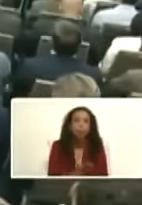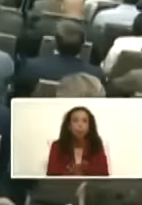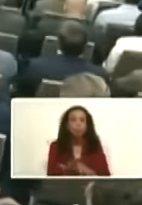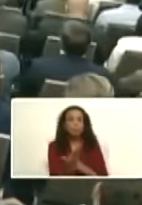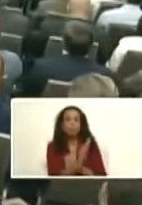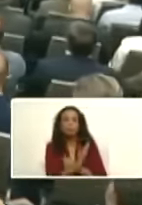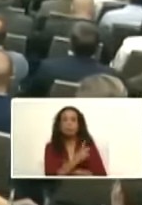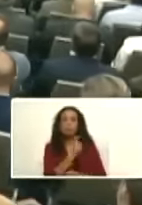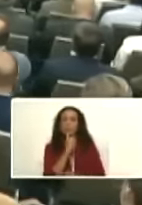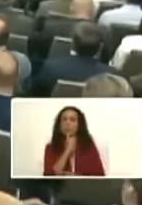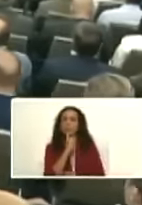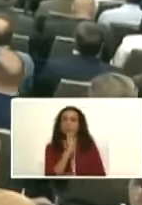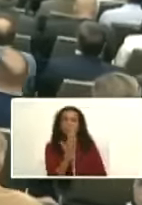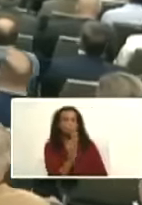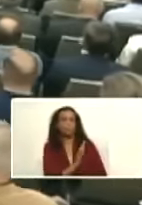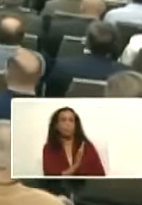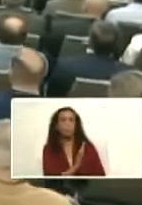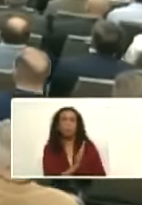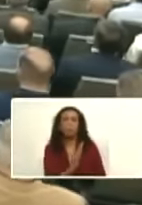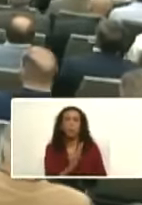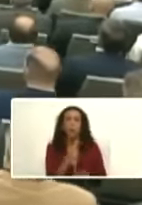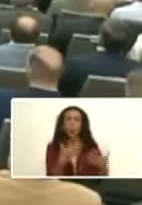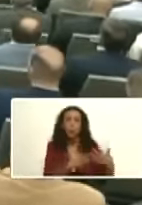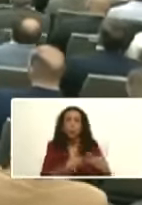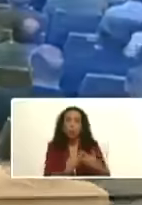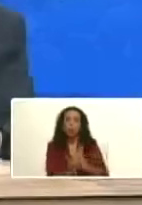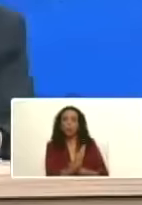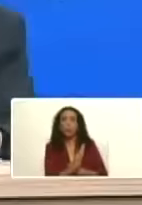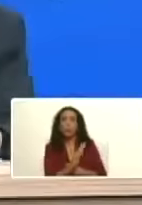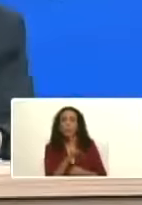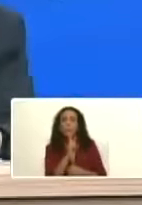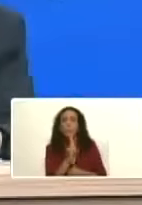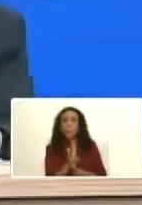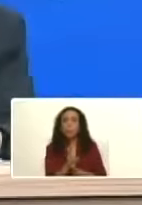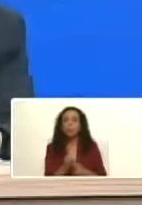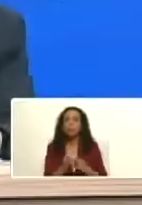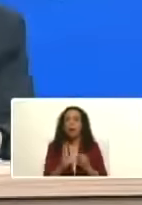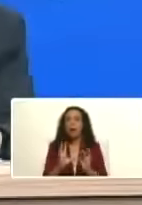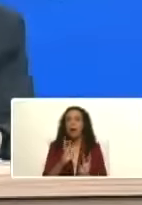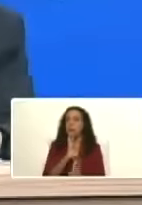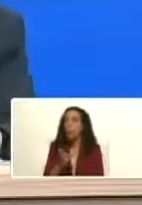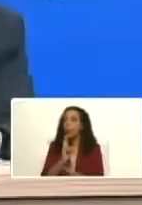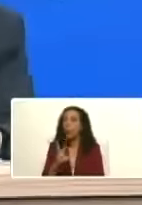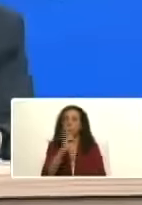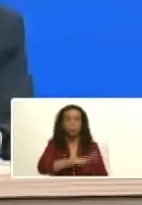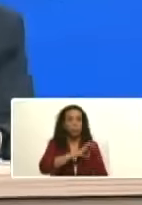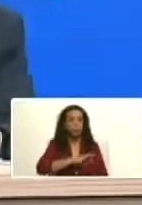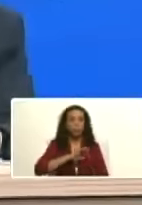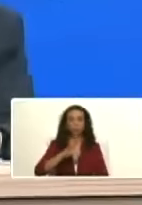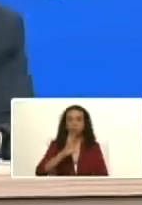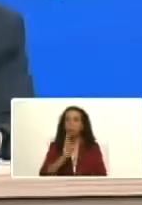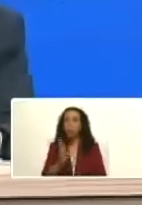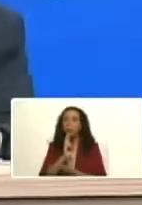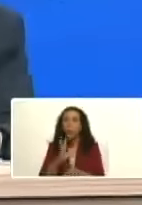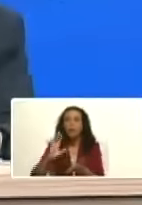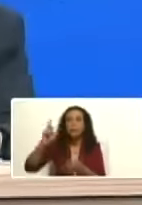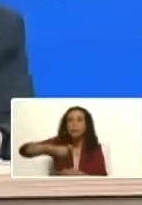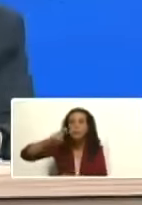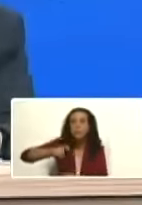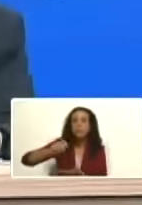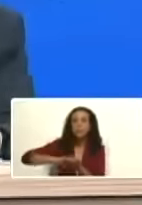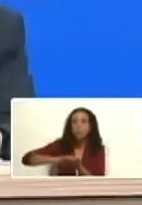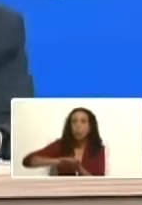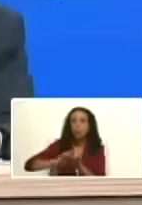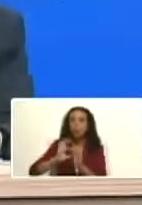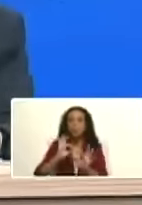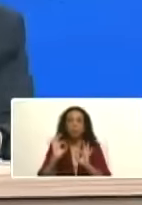guerra agredida, dando respuestas para construir sistemas funcionales desde el punto de vista